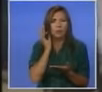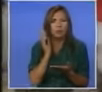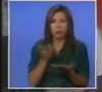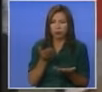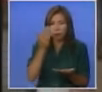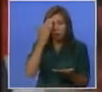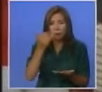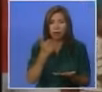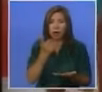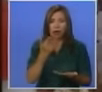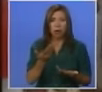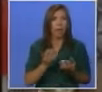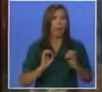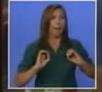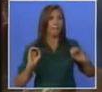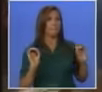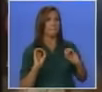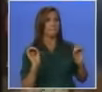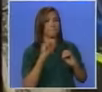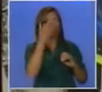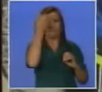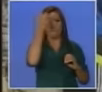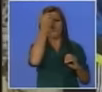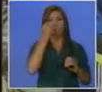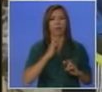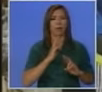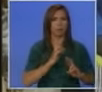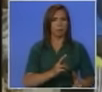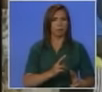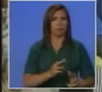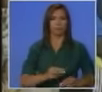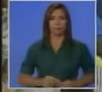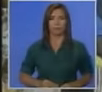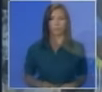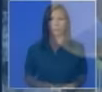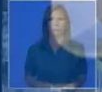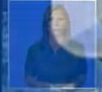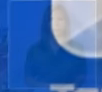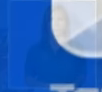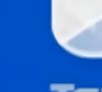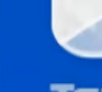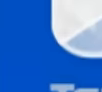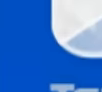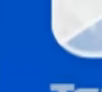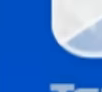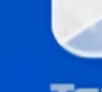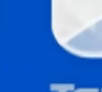concejala del Cantón General Villamil. Carlos Julio Gurumendi, 24 horas.